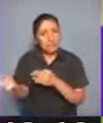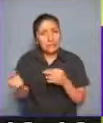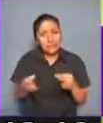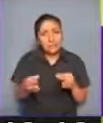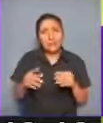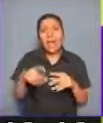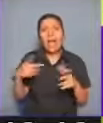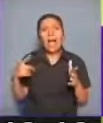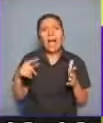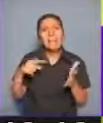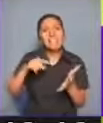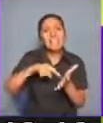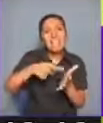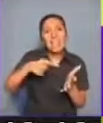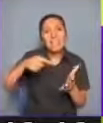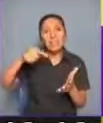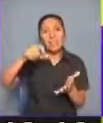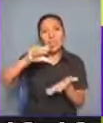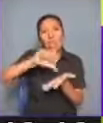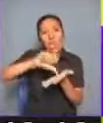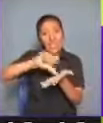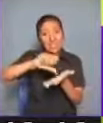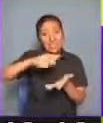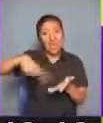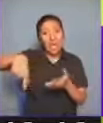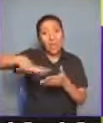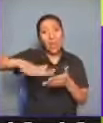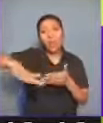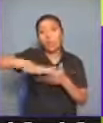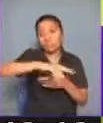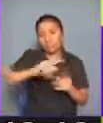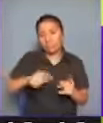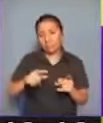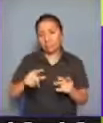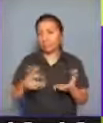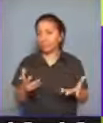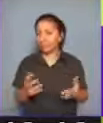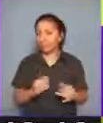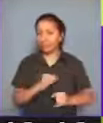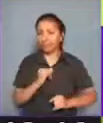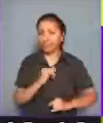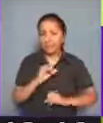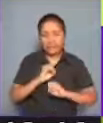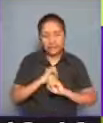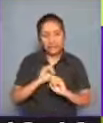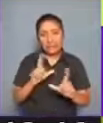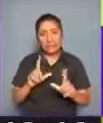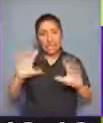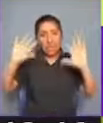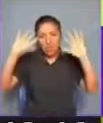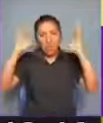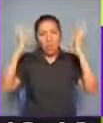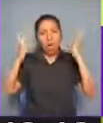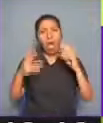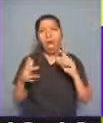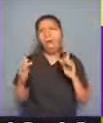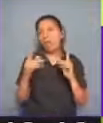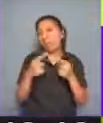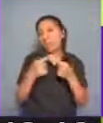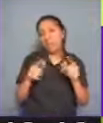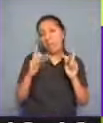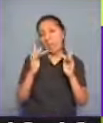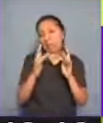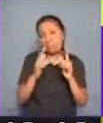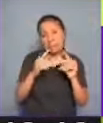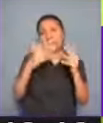el casco céntrico zonas aledañas han generado por supuesto su disgusto en los medios de comunicación en las redes sociales